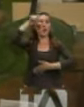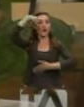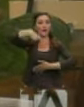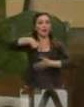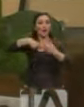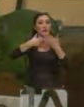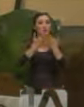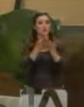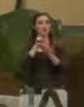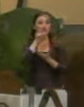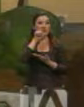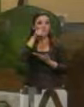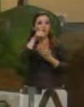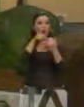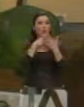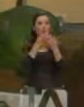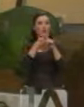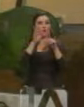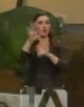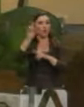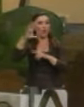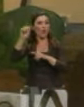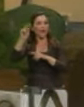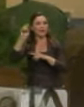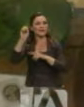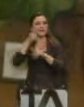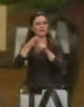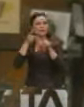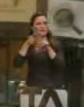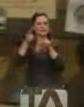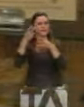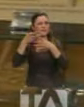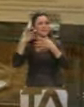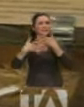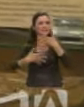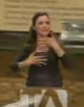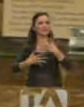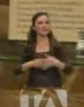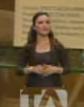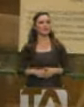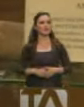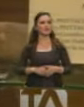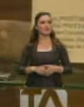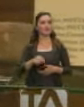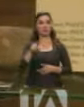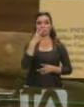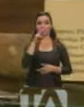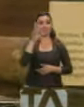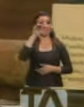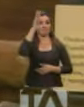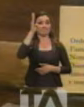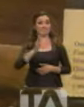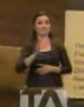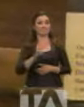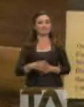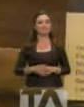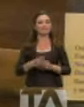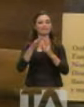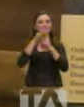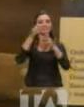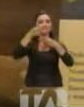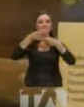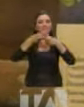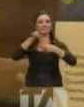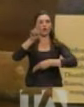loras, tucanes. Bueno, y a mí me llama la atención muchísimo esta ave, yo realmente nunca la había visto. Sí, es muy peculiar, se